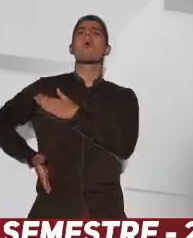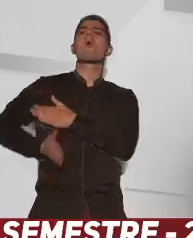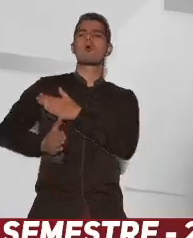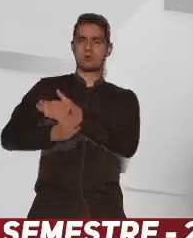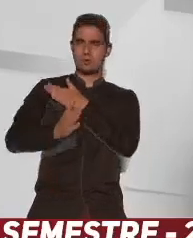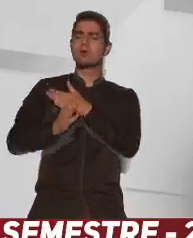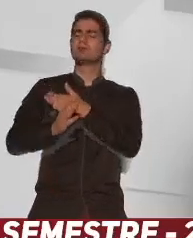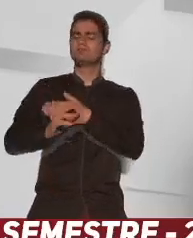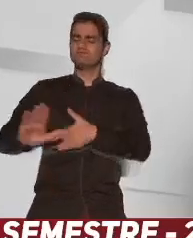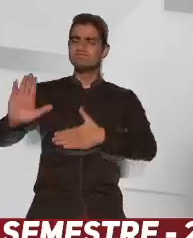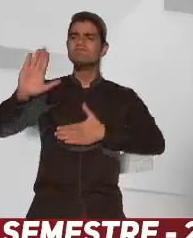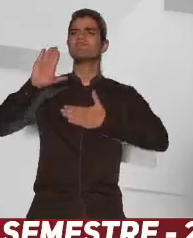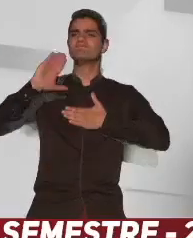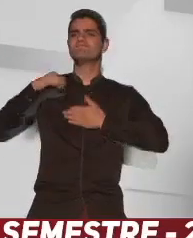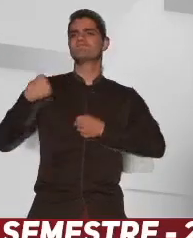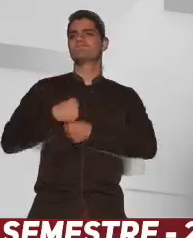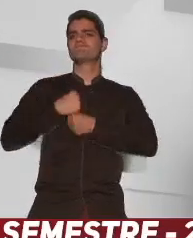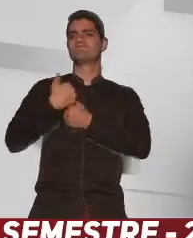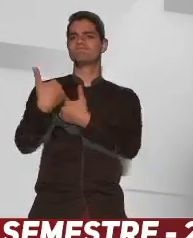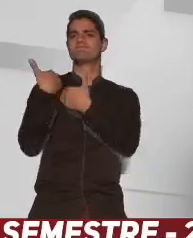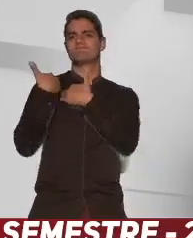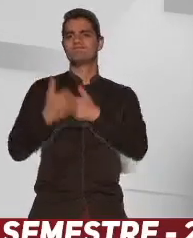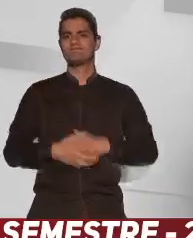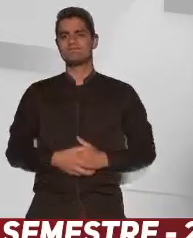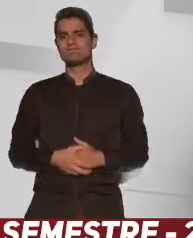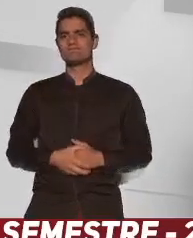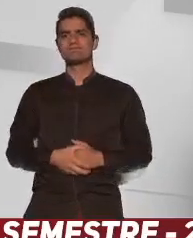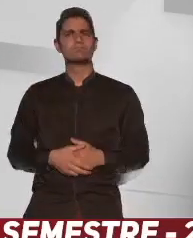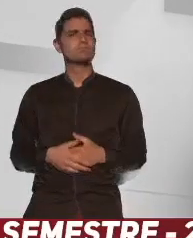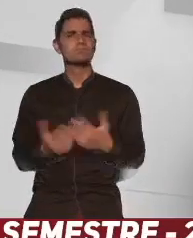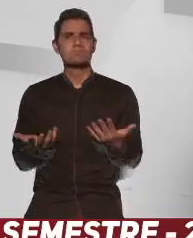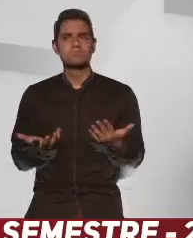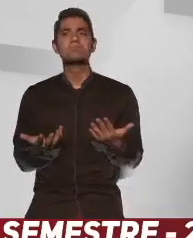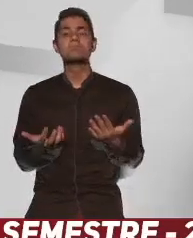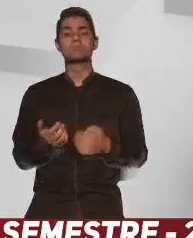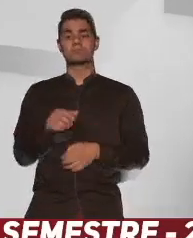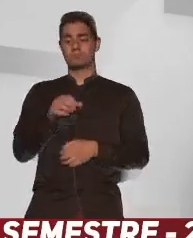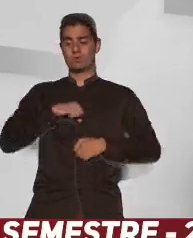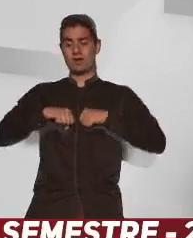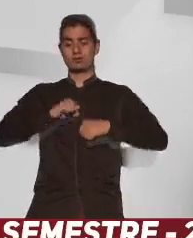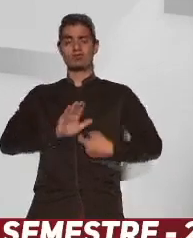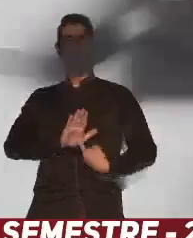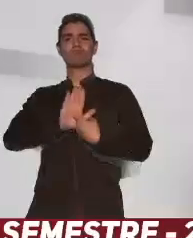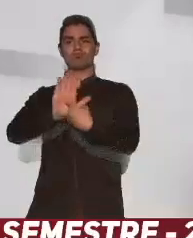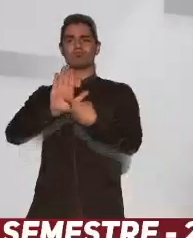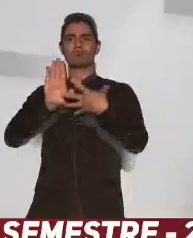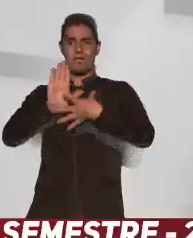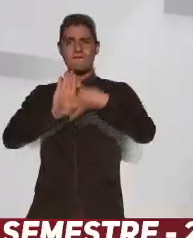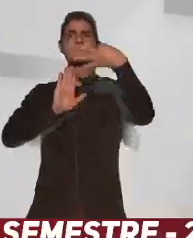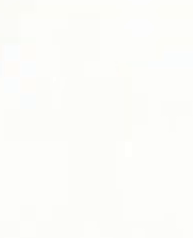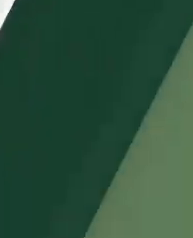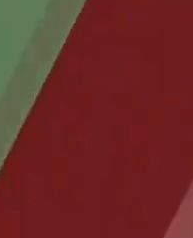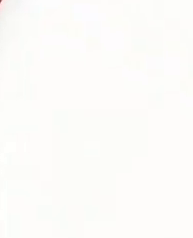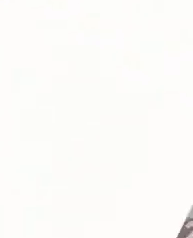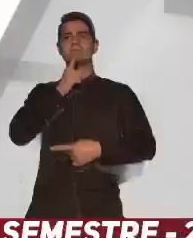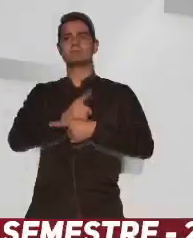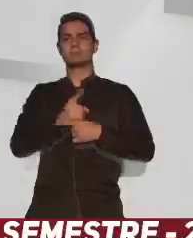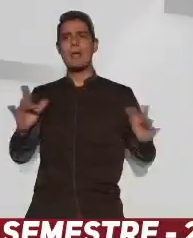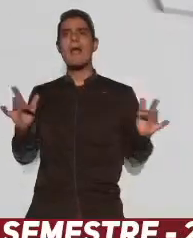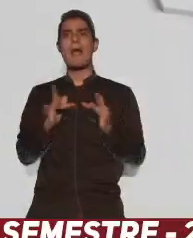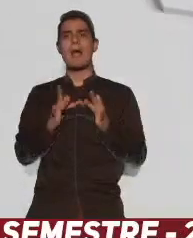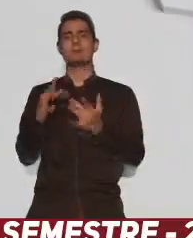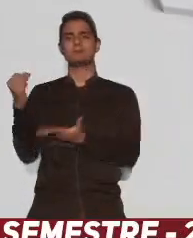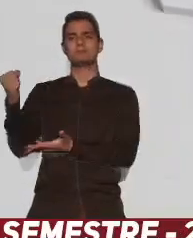y responsabilidad para garantizar una gestión transparente y eficiente de los recursos